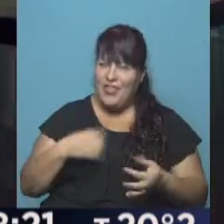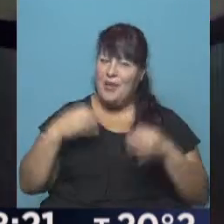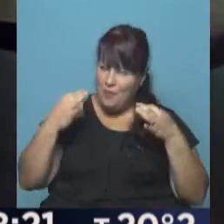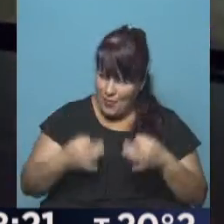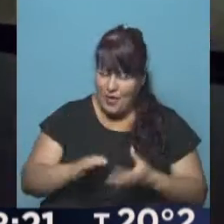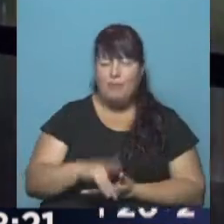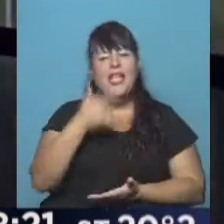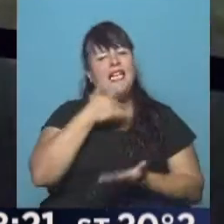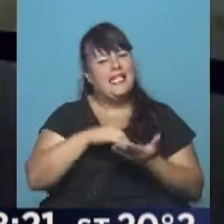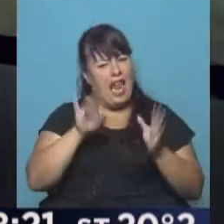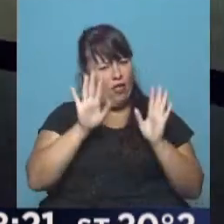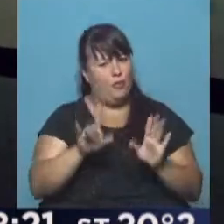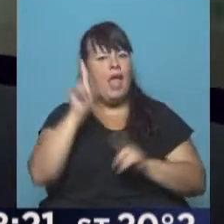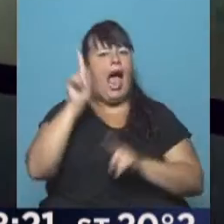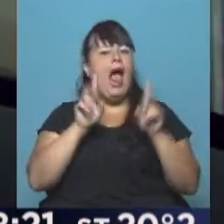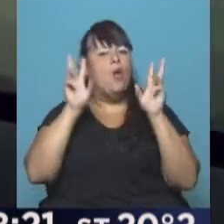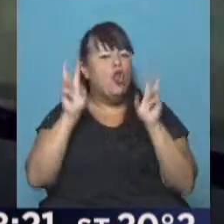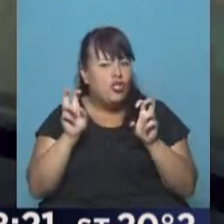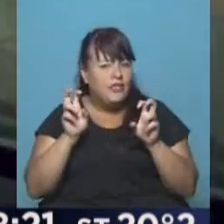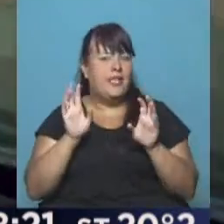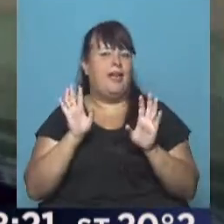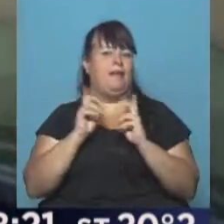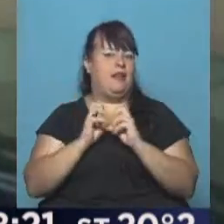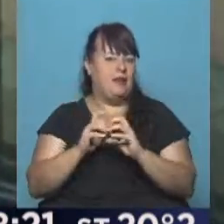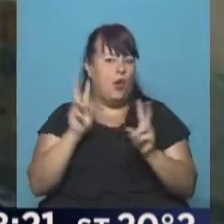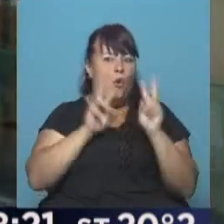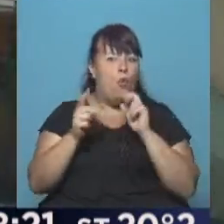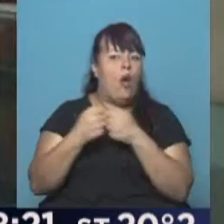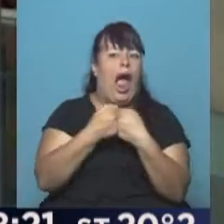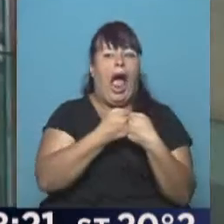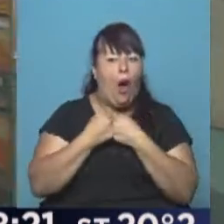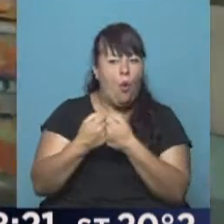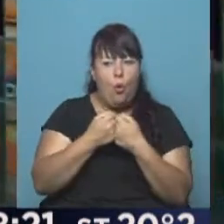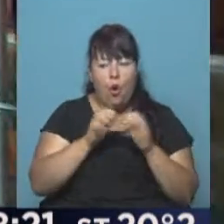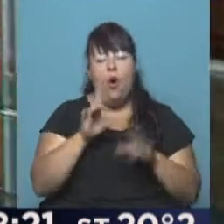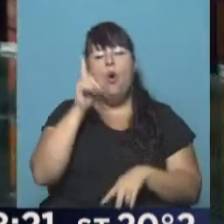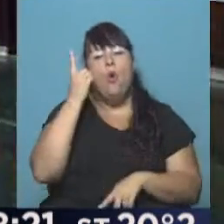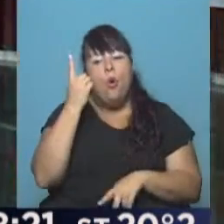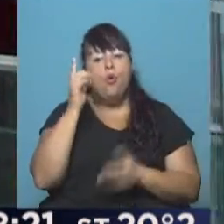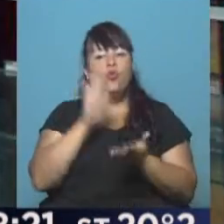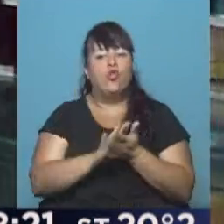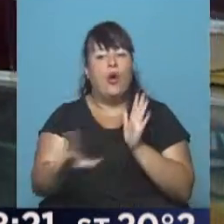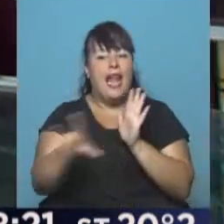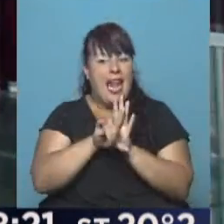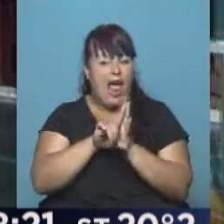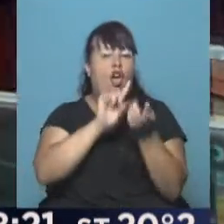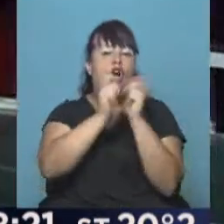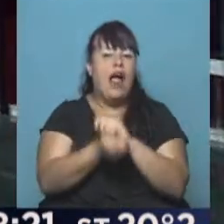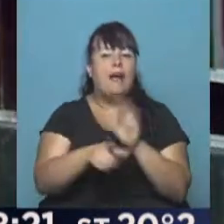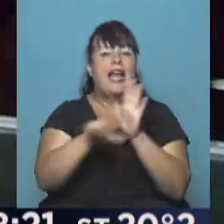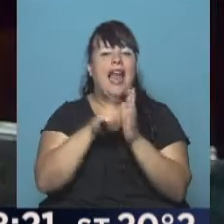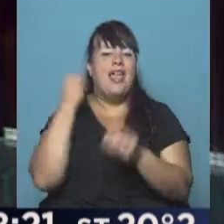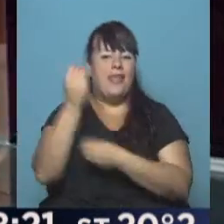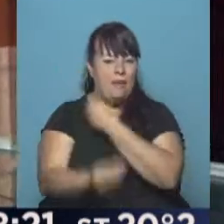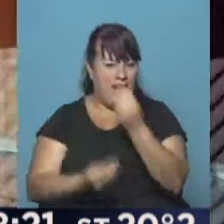bien senadora a ver hay temas que están tratando de lograr consensos y acuerdos uno es la ley modificaciones a la ley de